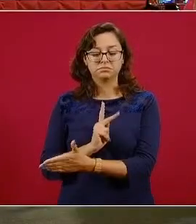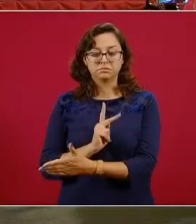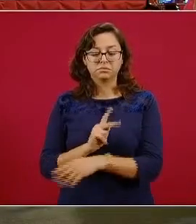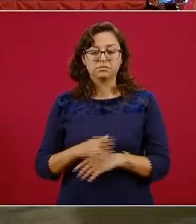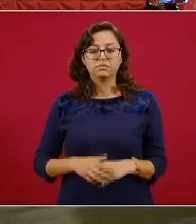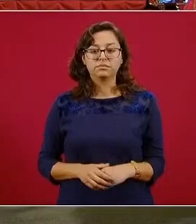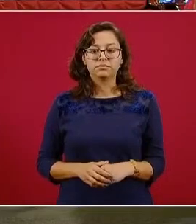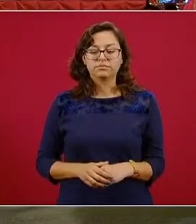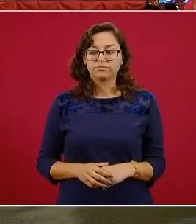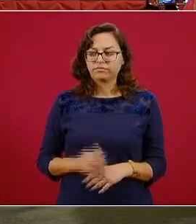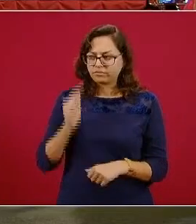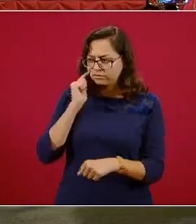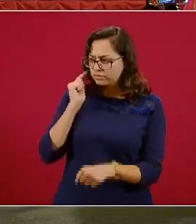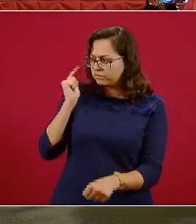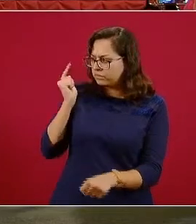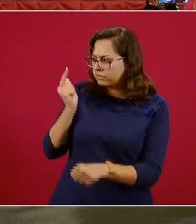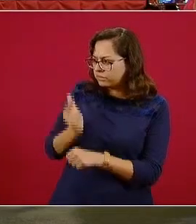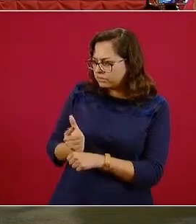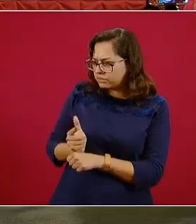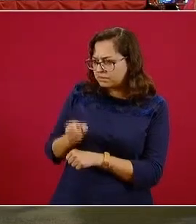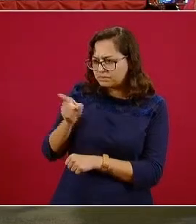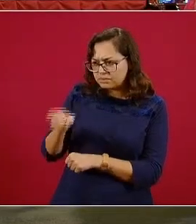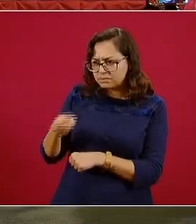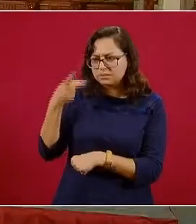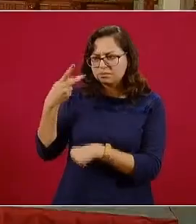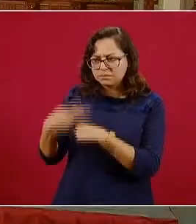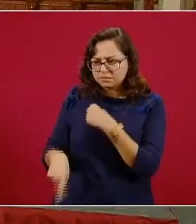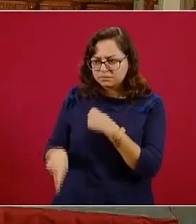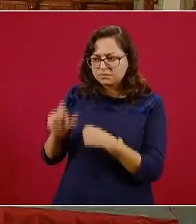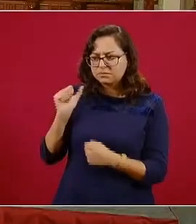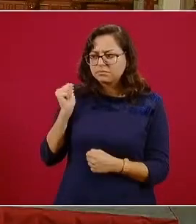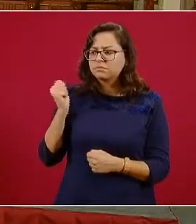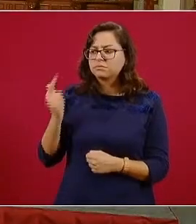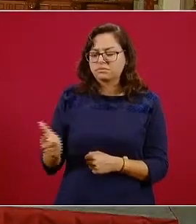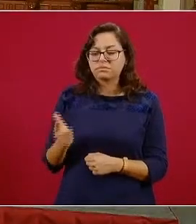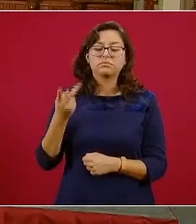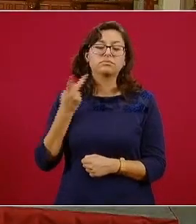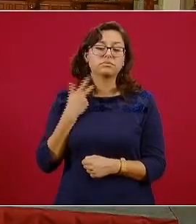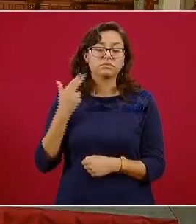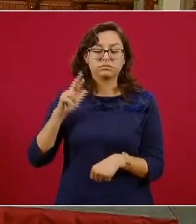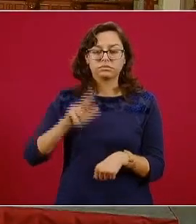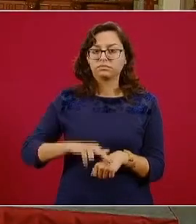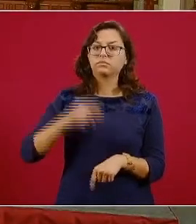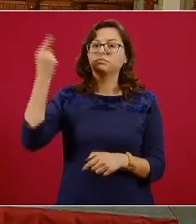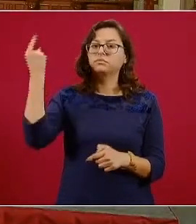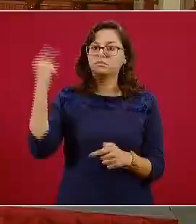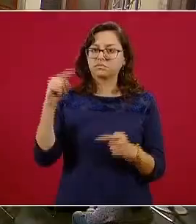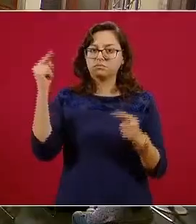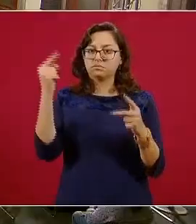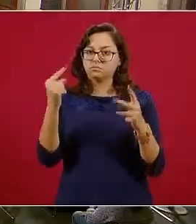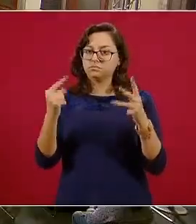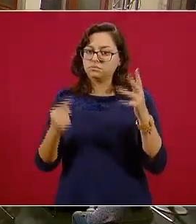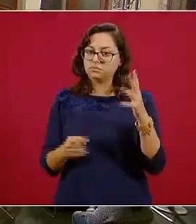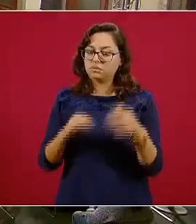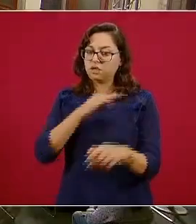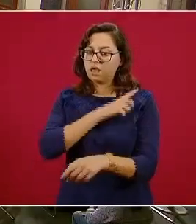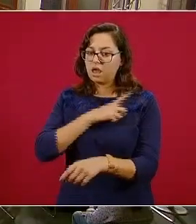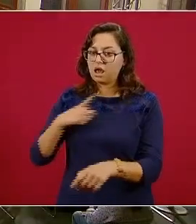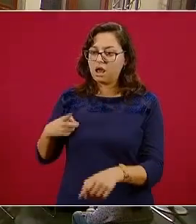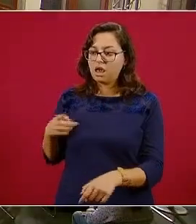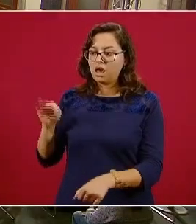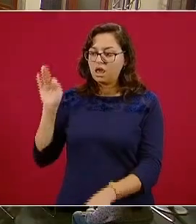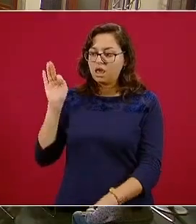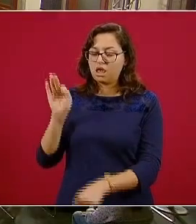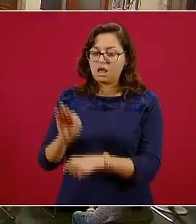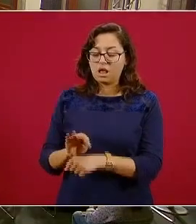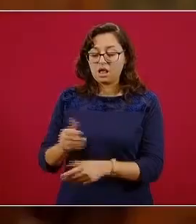advertir alguna vulneración, la Procuraduría ordena la aplicación de las medidas de protección, previa definición de un plan de